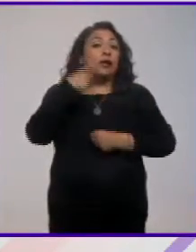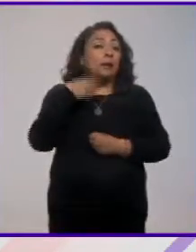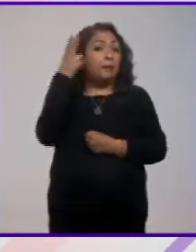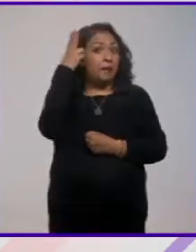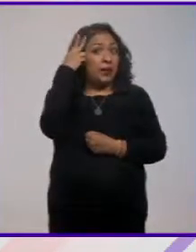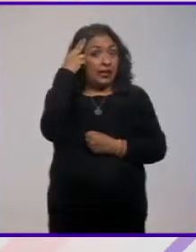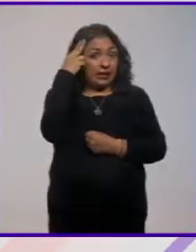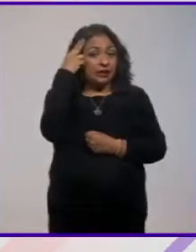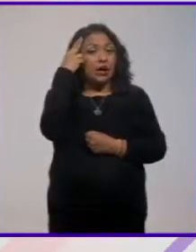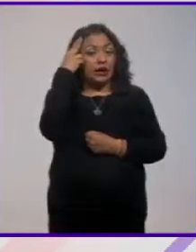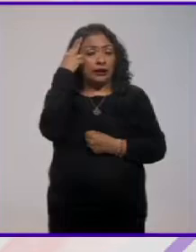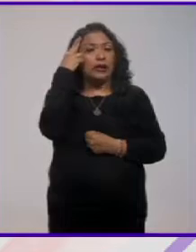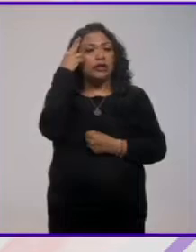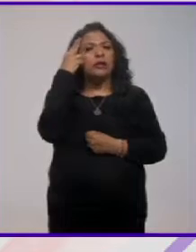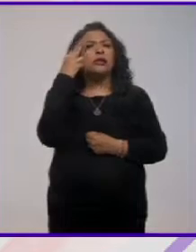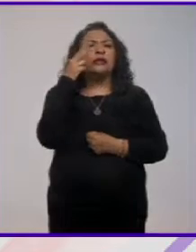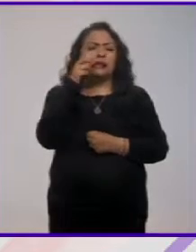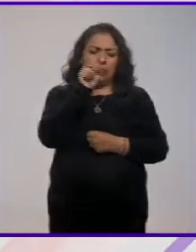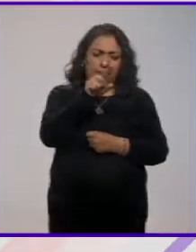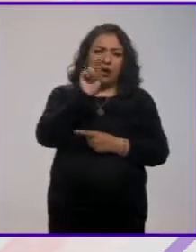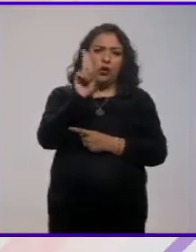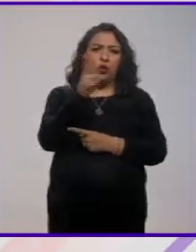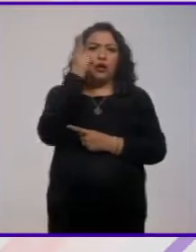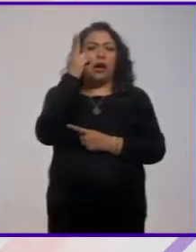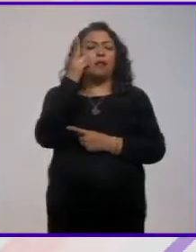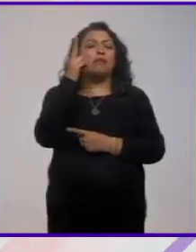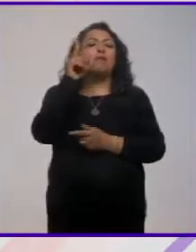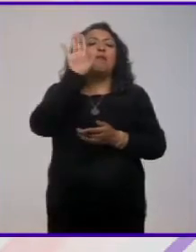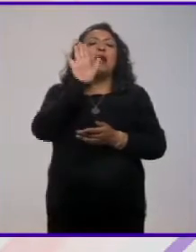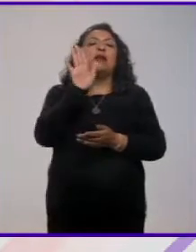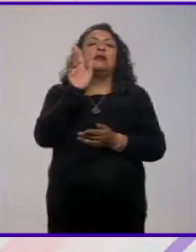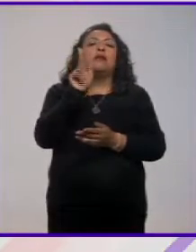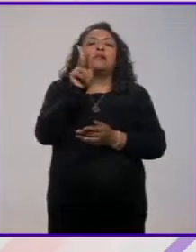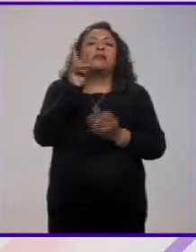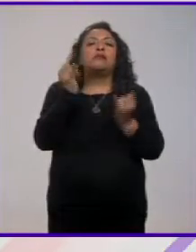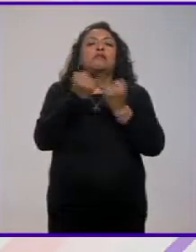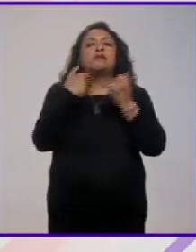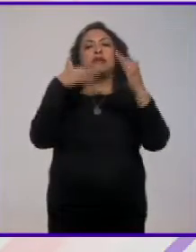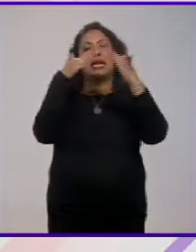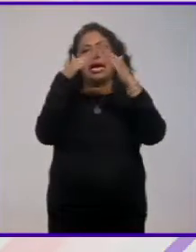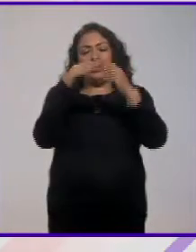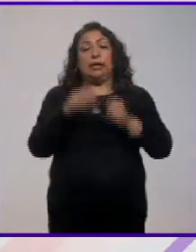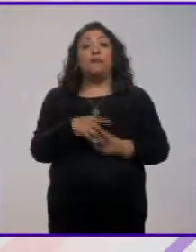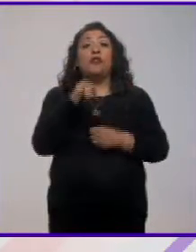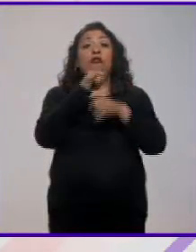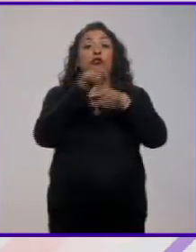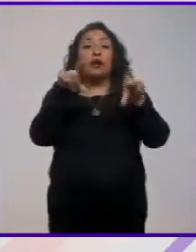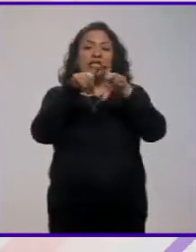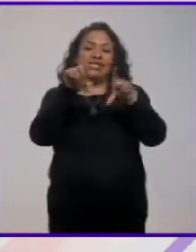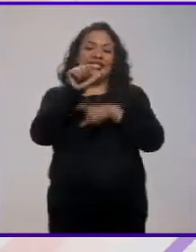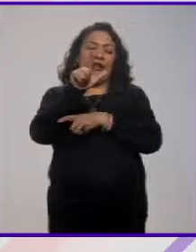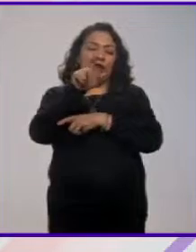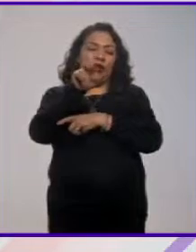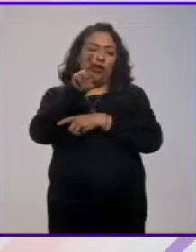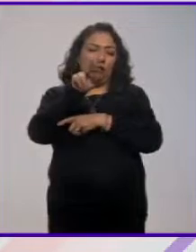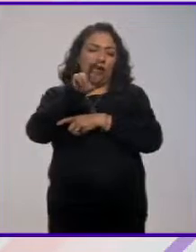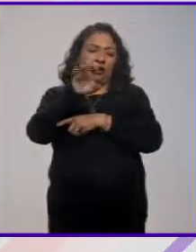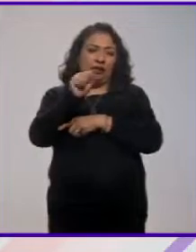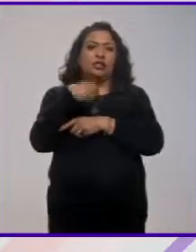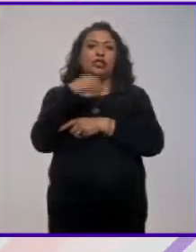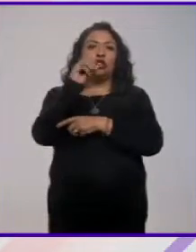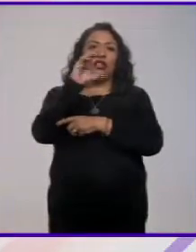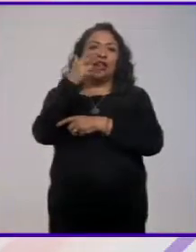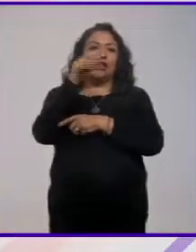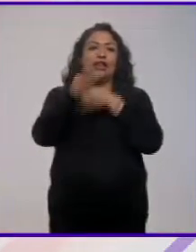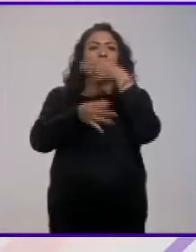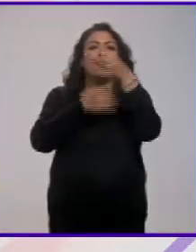sido, aparte de la UNAM, donde me formé, mi casa. Con información y texto de Salvador Perches Galván, Óscar